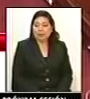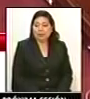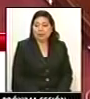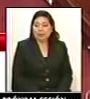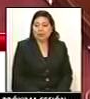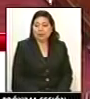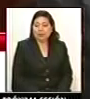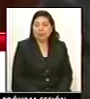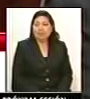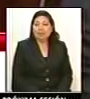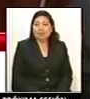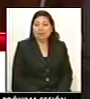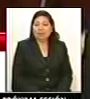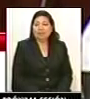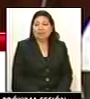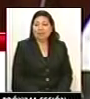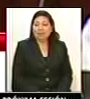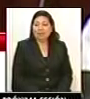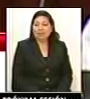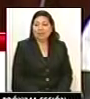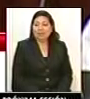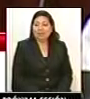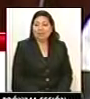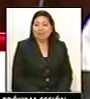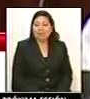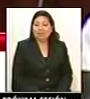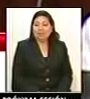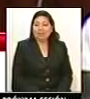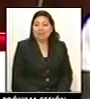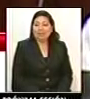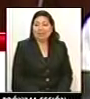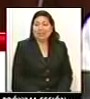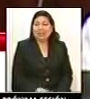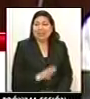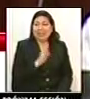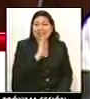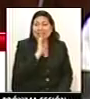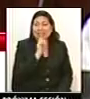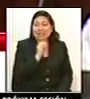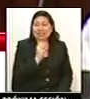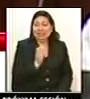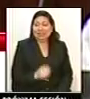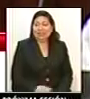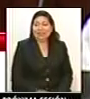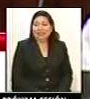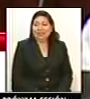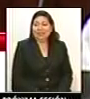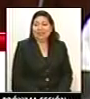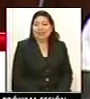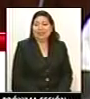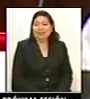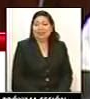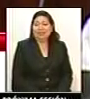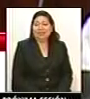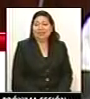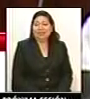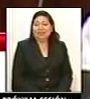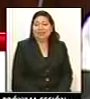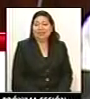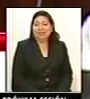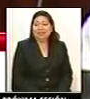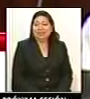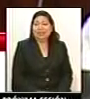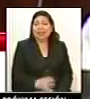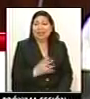tengo cuatro ya intervenciones pedidas y aún no, ni siquiera lo he saludado a usted, presidente. Y ya me están viendo cuatro